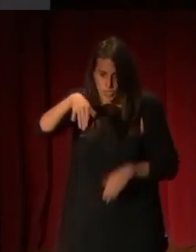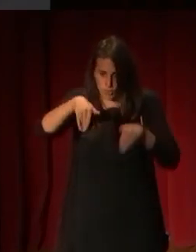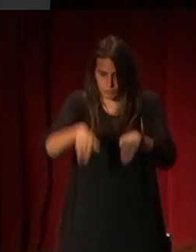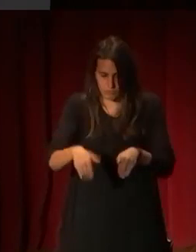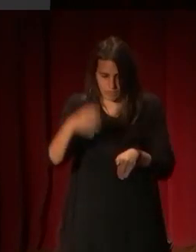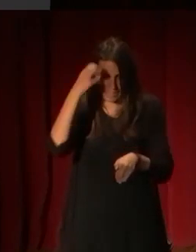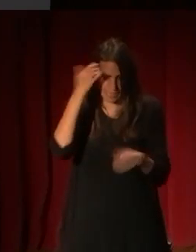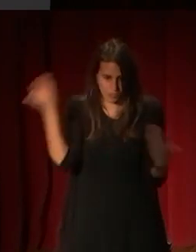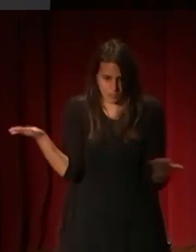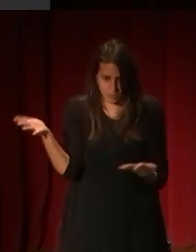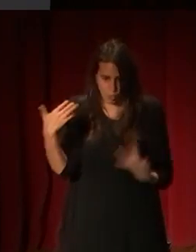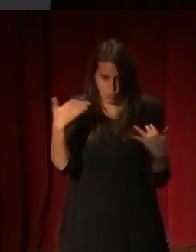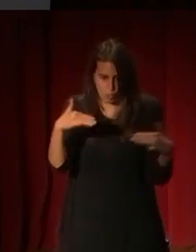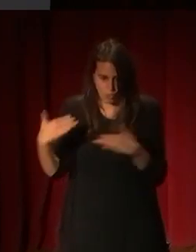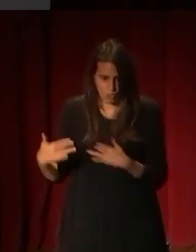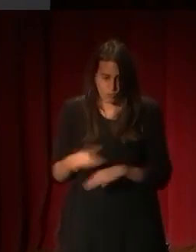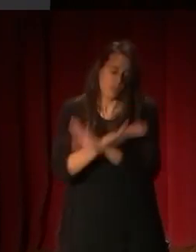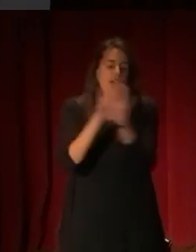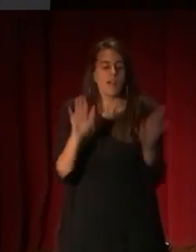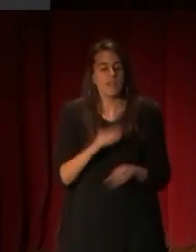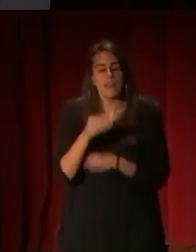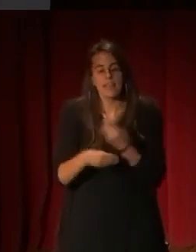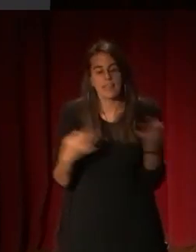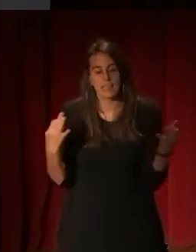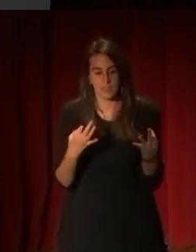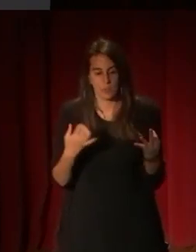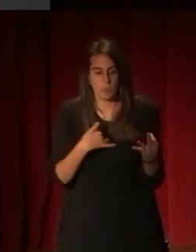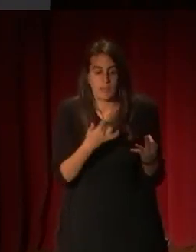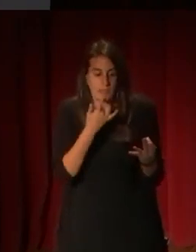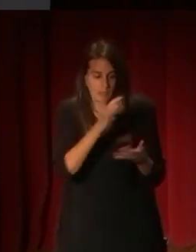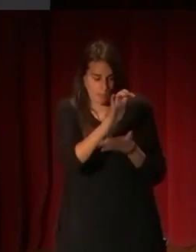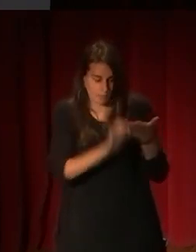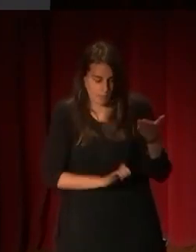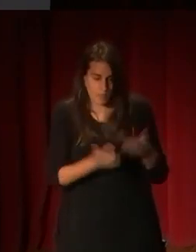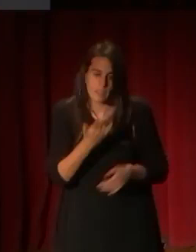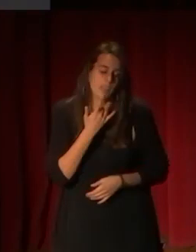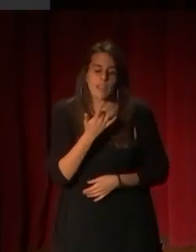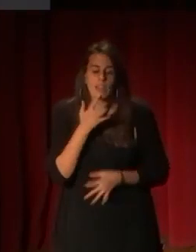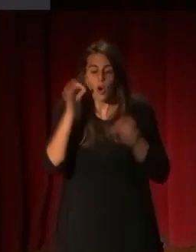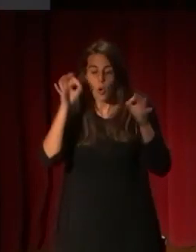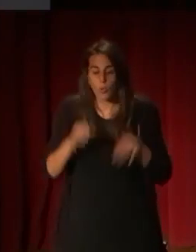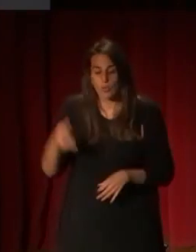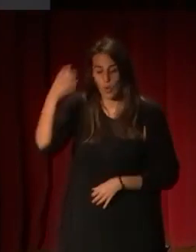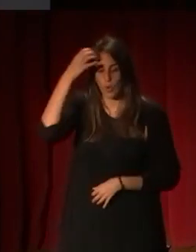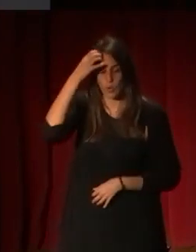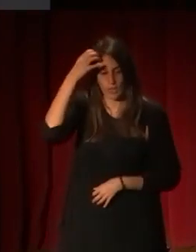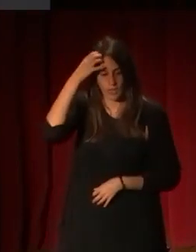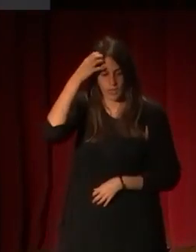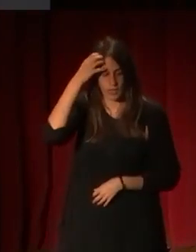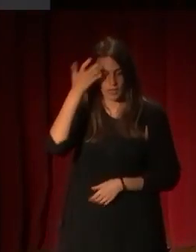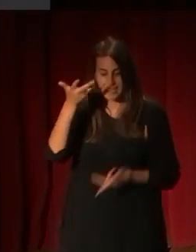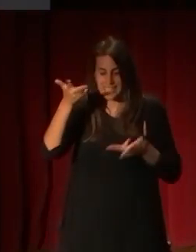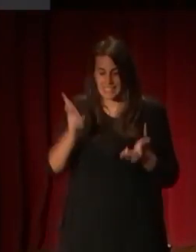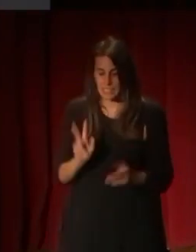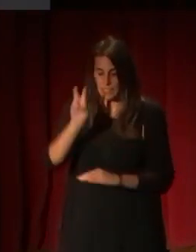de manera que al final se decidió lo siguiente según lo relata casiano del pozo estaba su majestad situado en